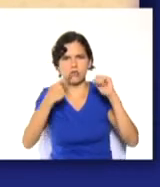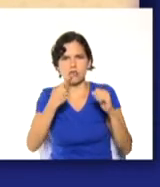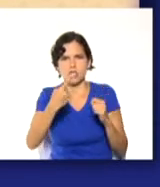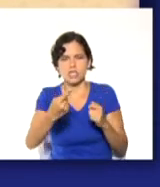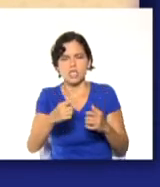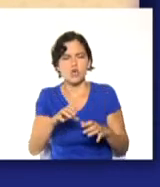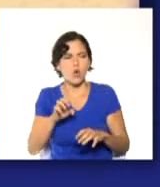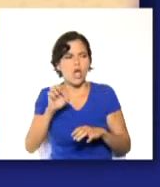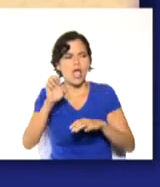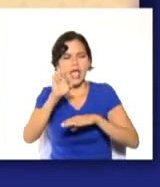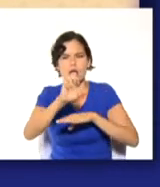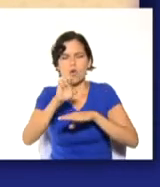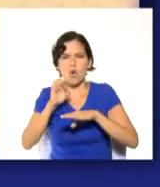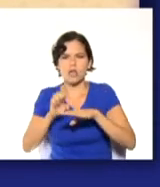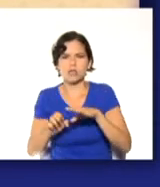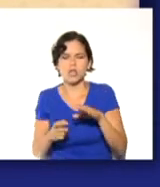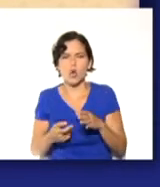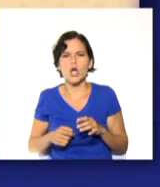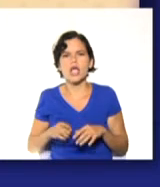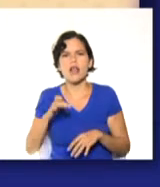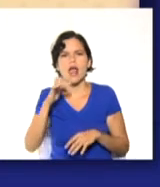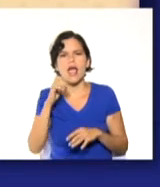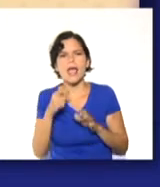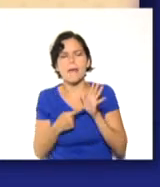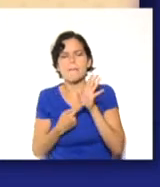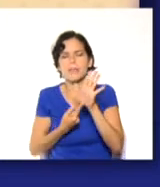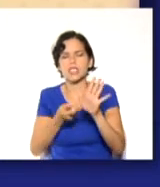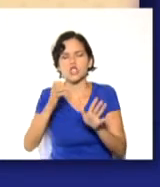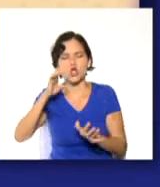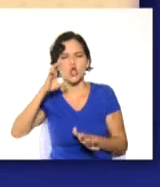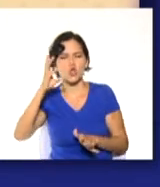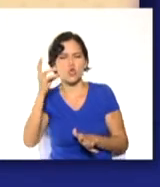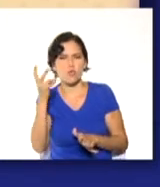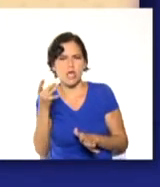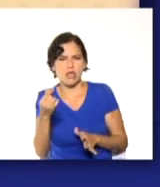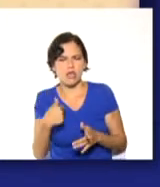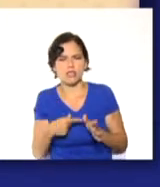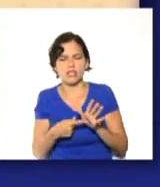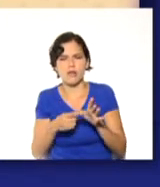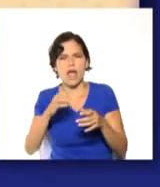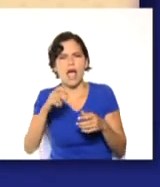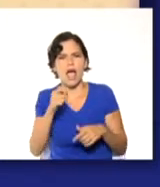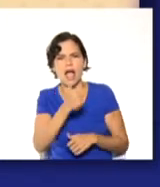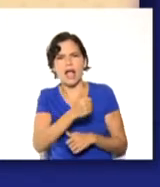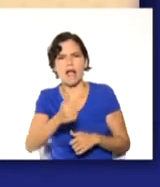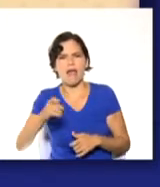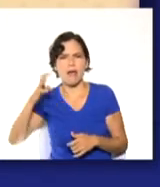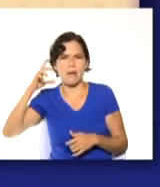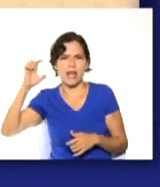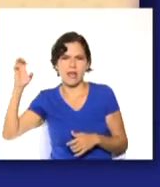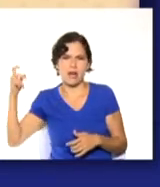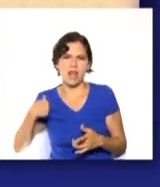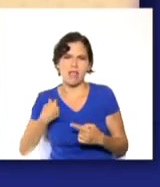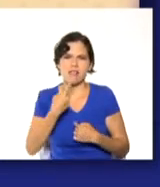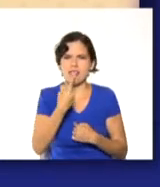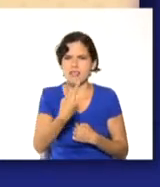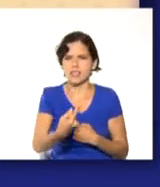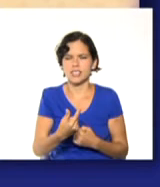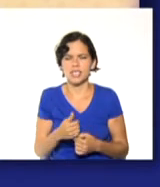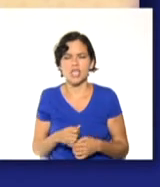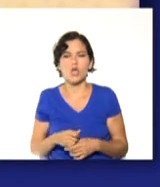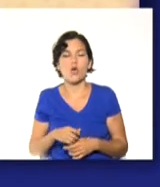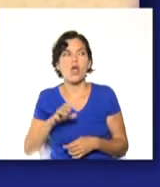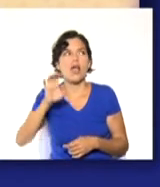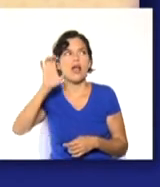les está indicando la variable que no tiene un valor numérico, es la que ustedes van a despejar o encontrar